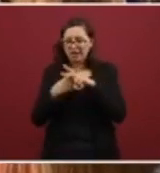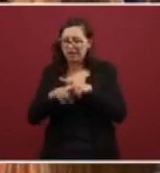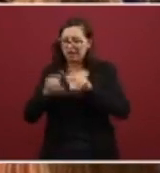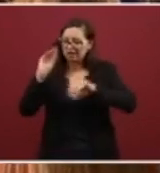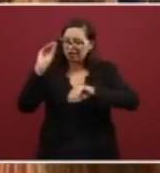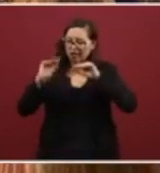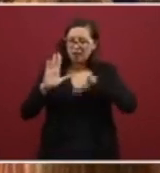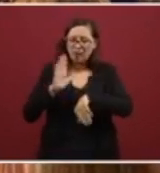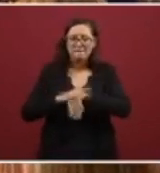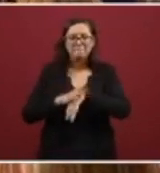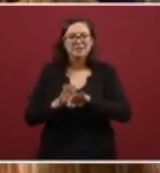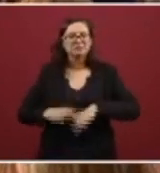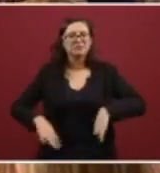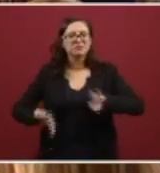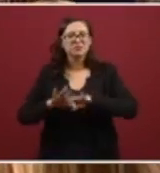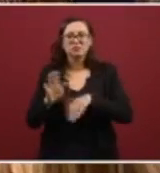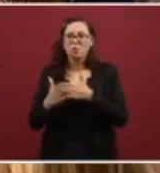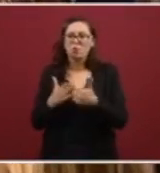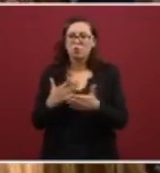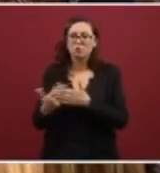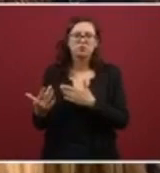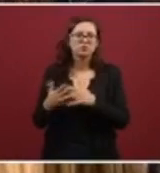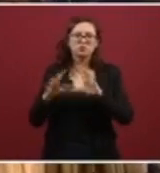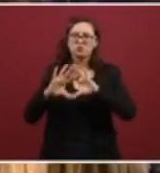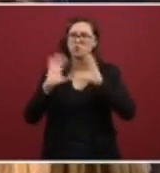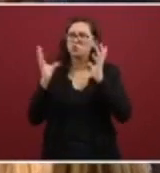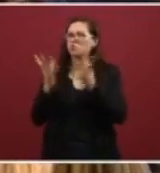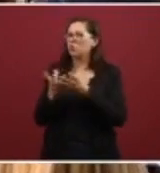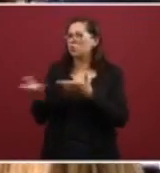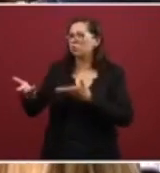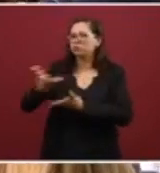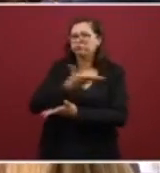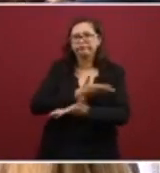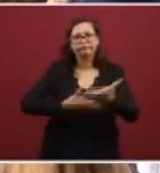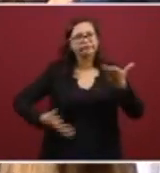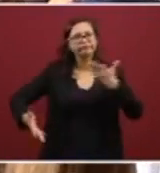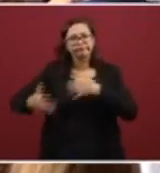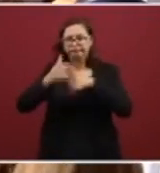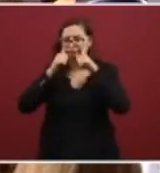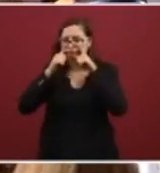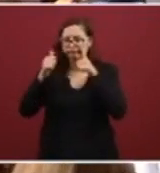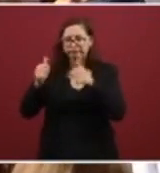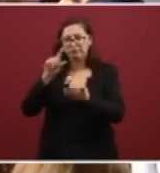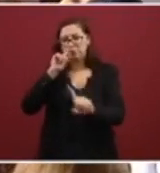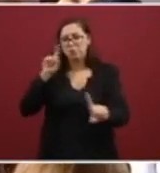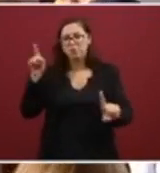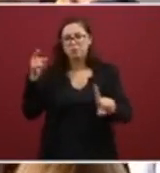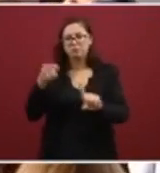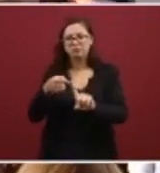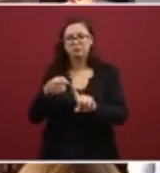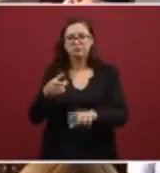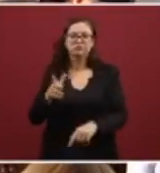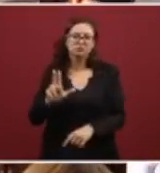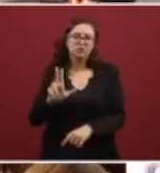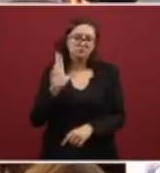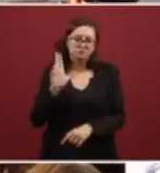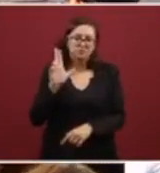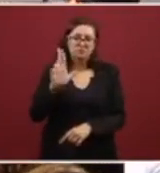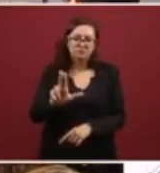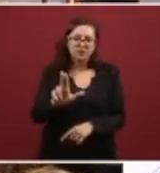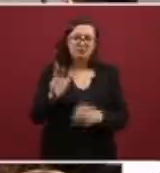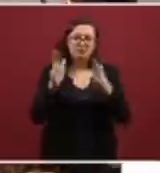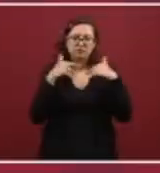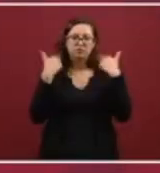más avanzadas que haya en todo el mundo, lo que hayamos aprendido entre todos. Ese es el objetivo. Y el martes, el martes